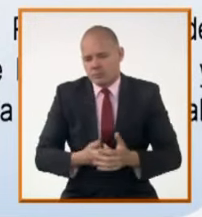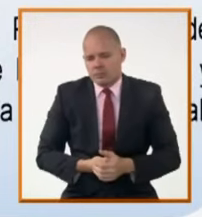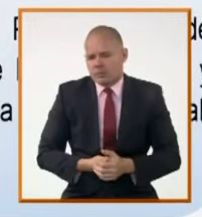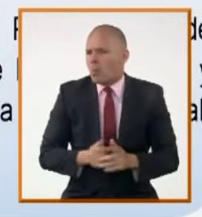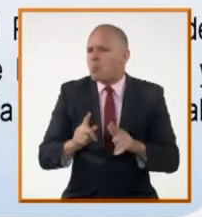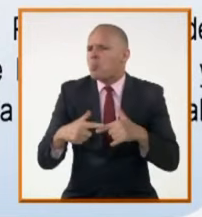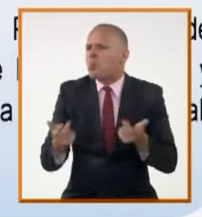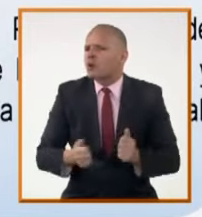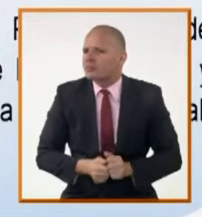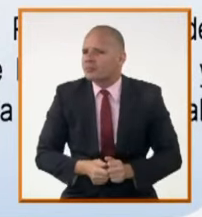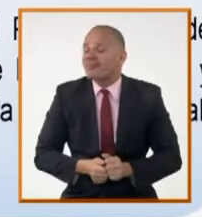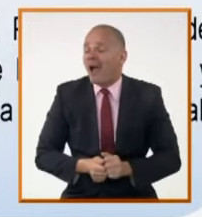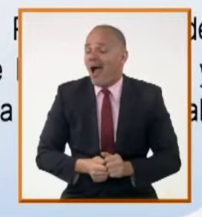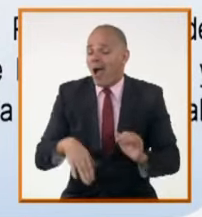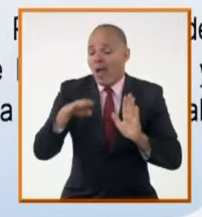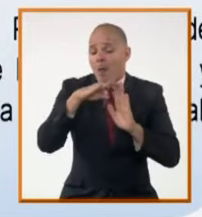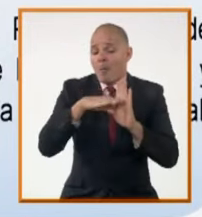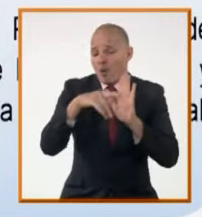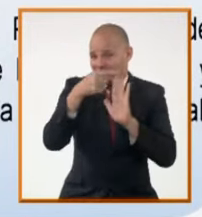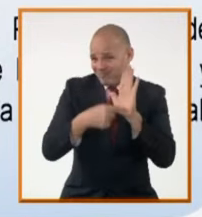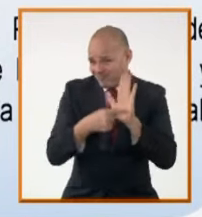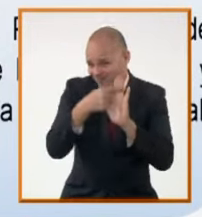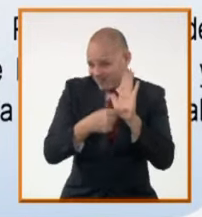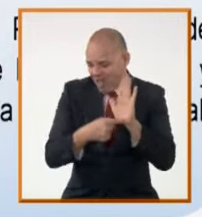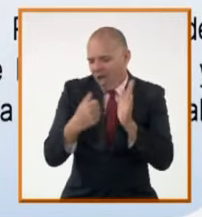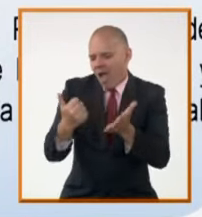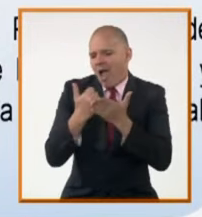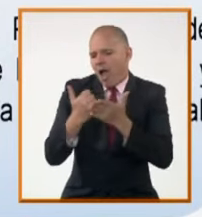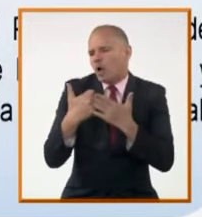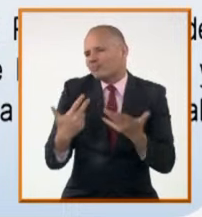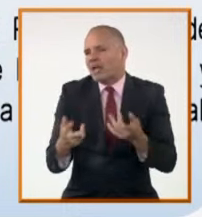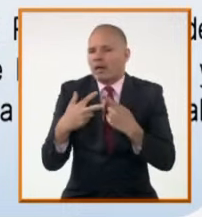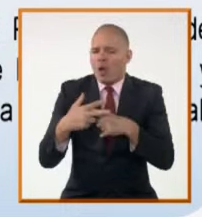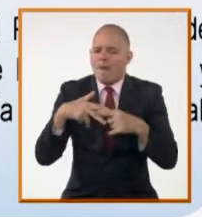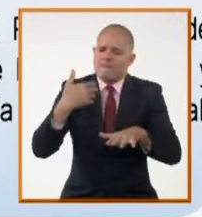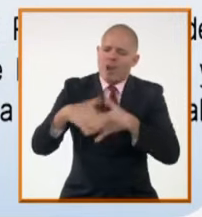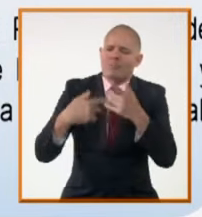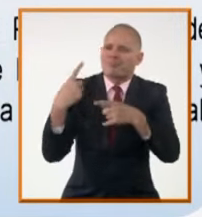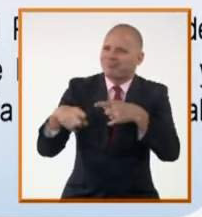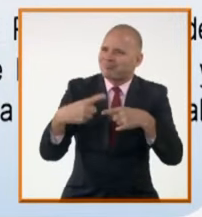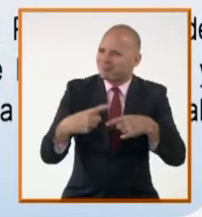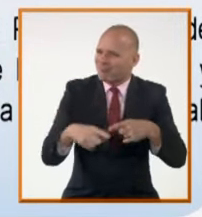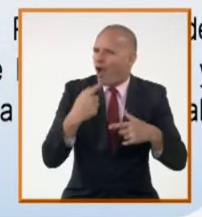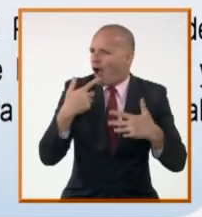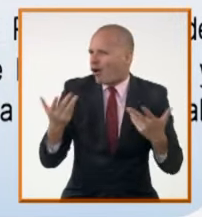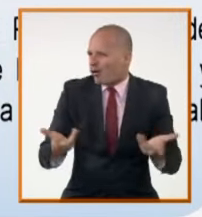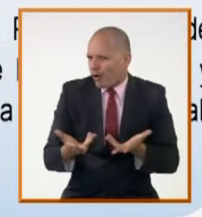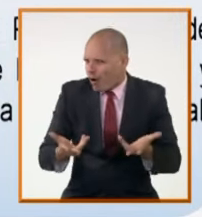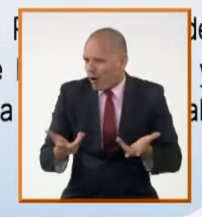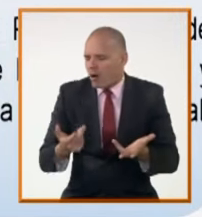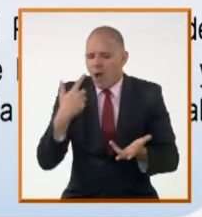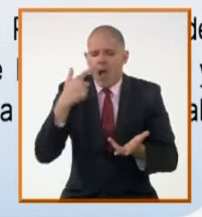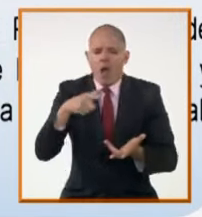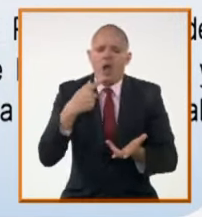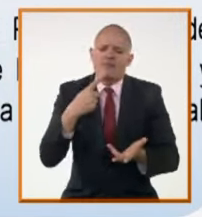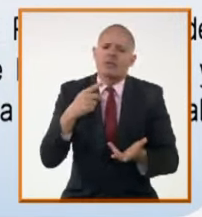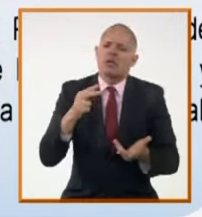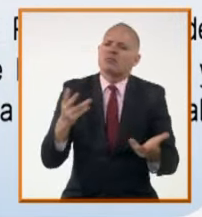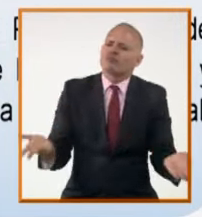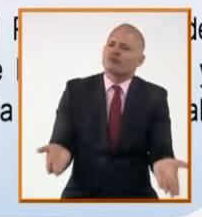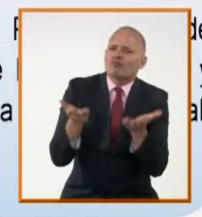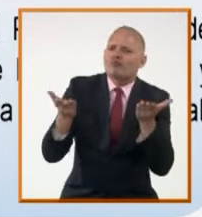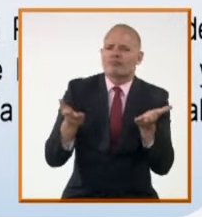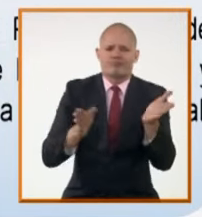equilibrios macroeconómicos que permitan garantizar un entorno favorable para el crecimiento económico, el desarrollo y